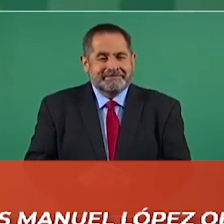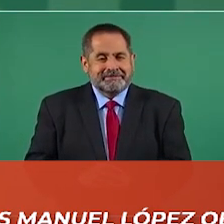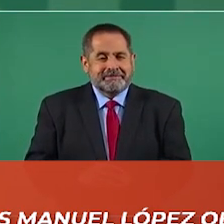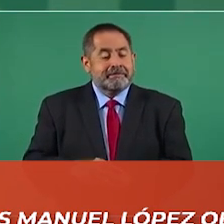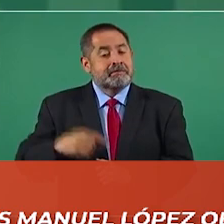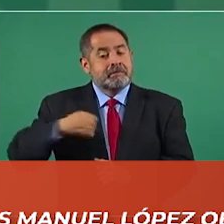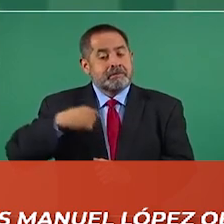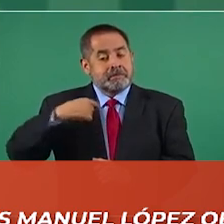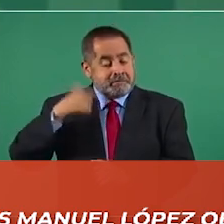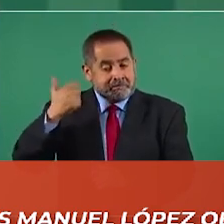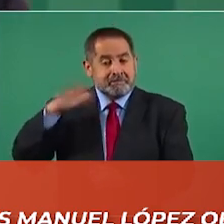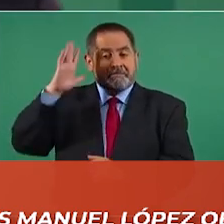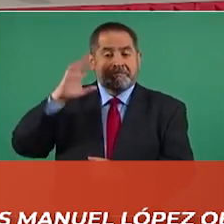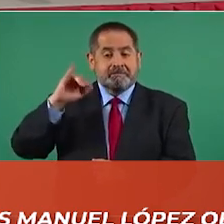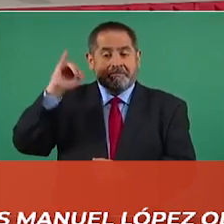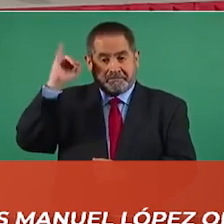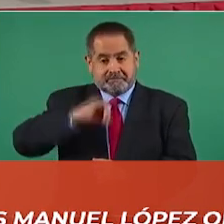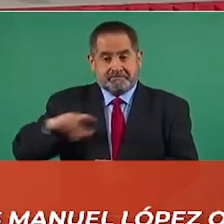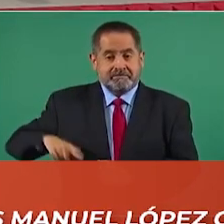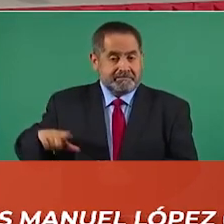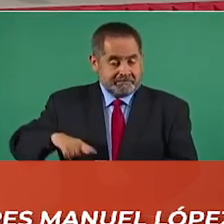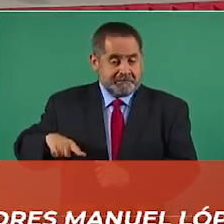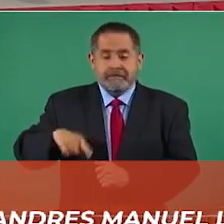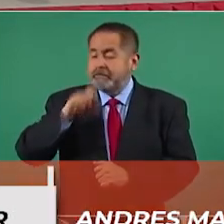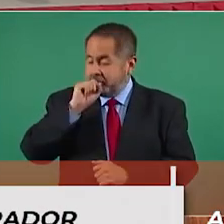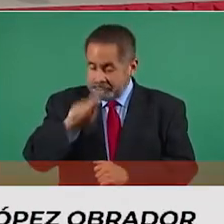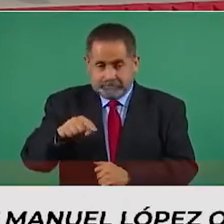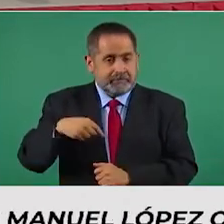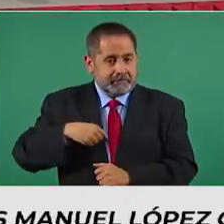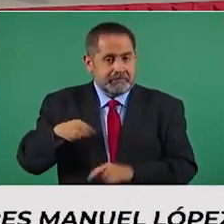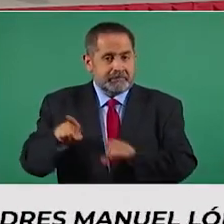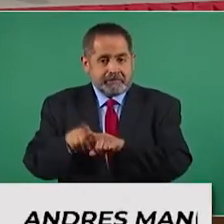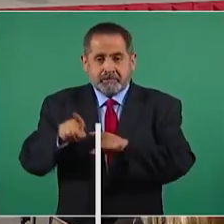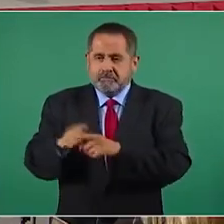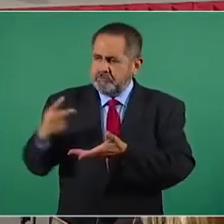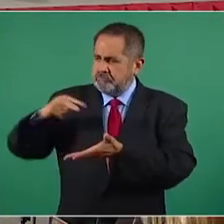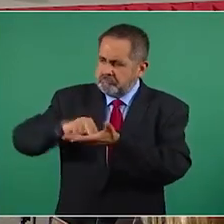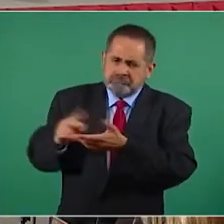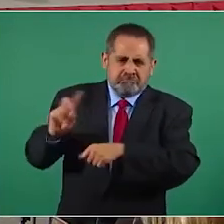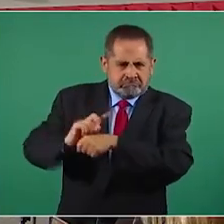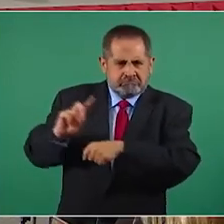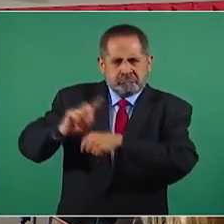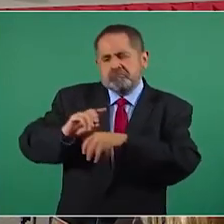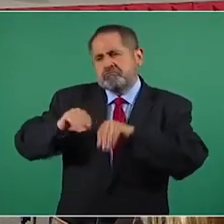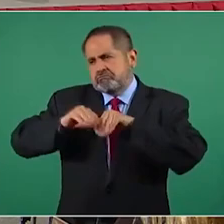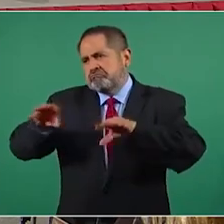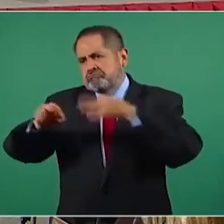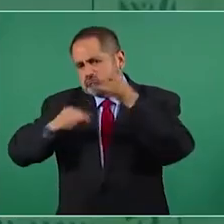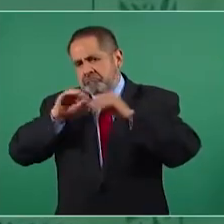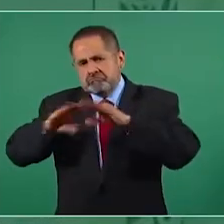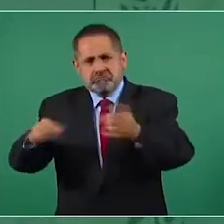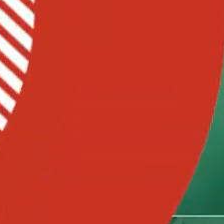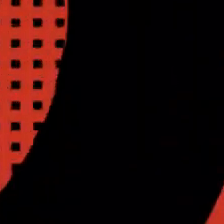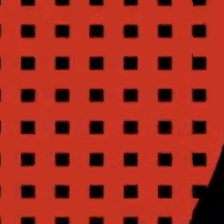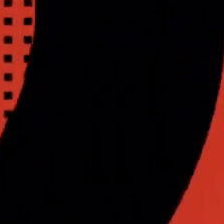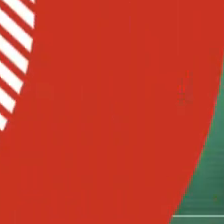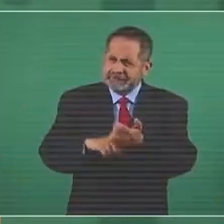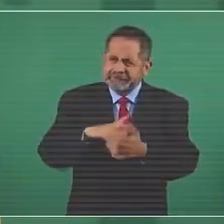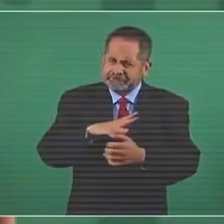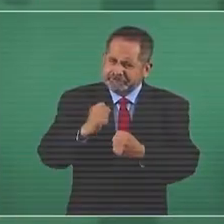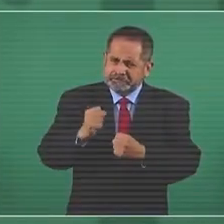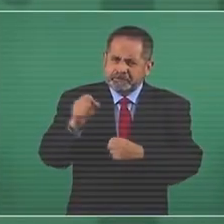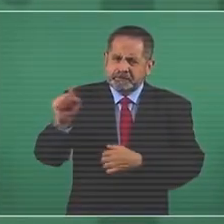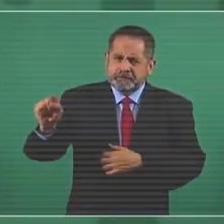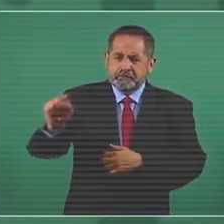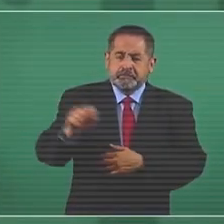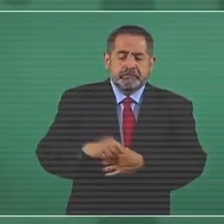fui jefe de gobierno, también se informaba, así como ahora.